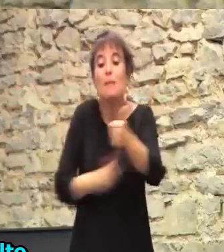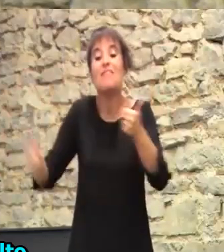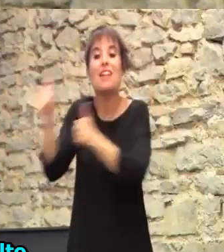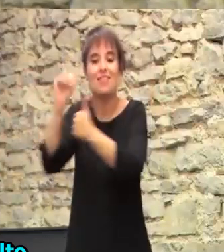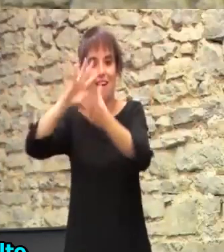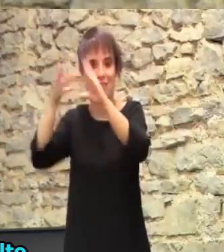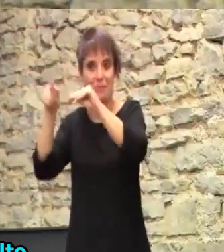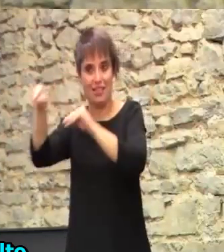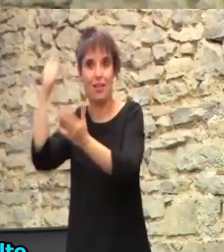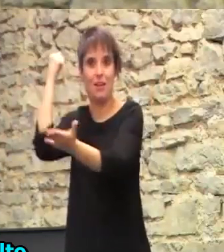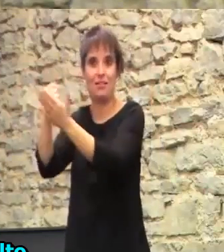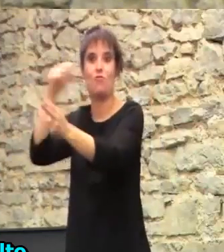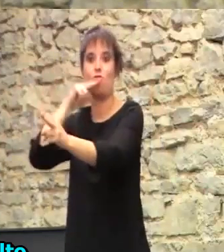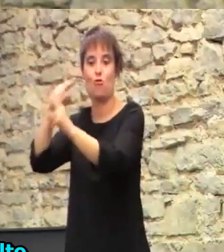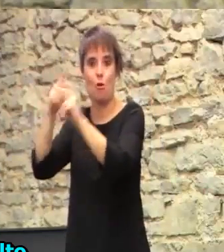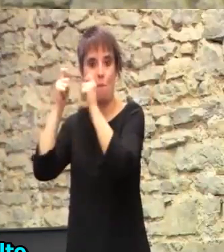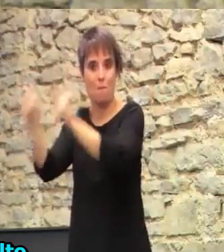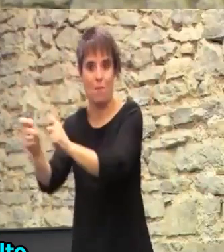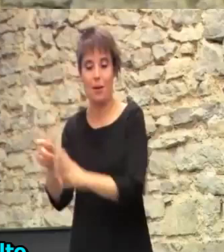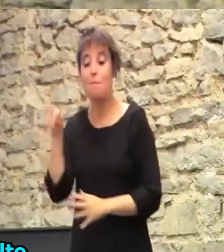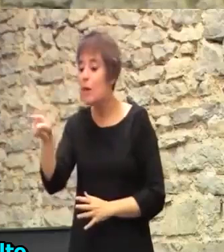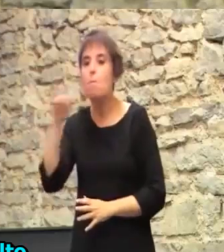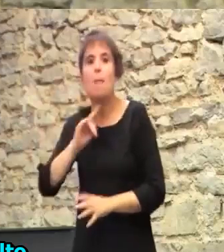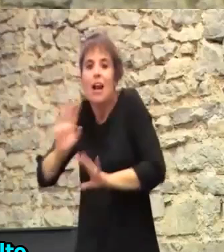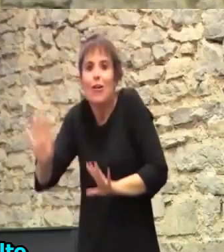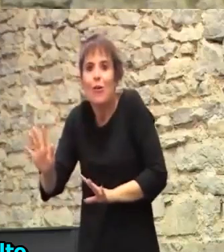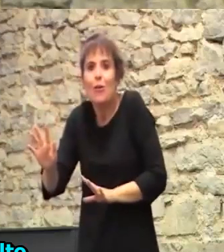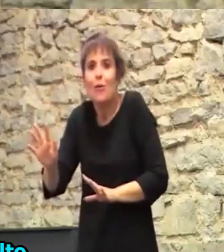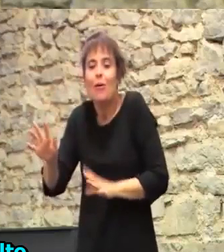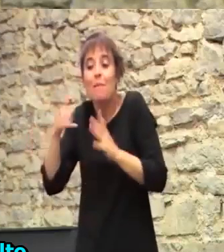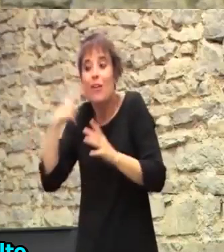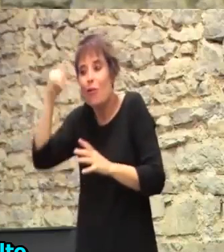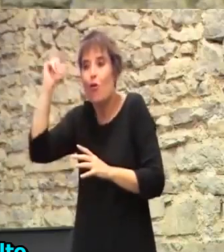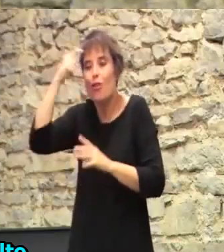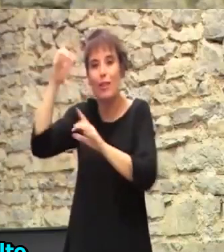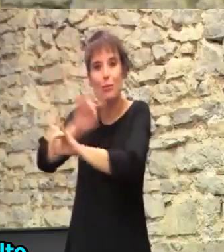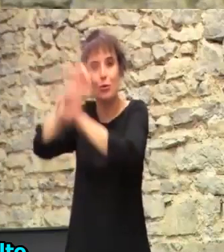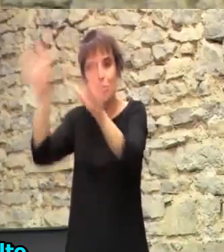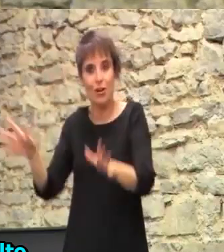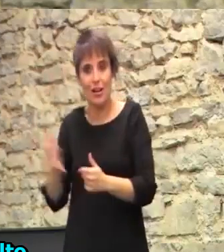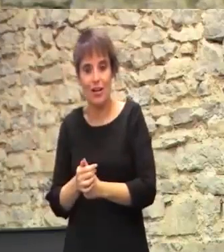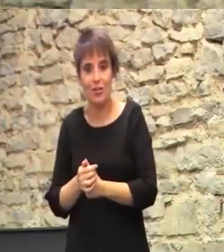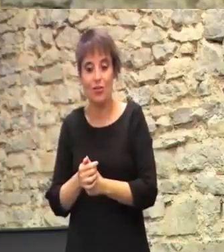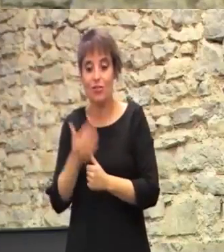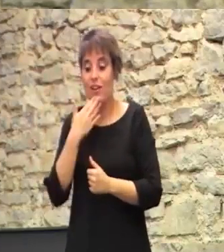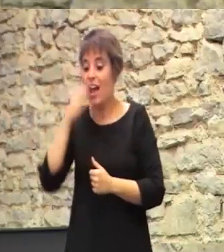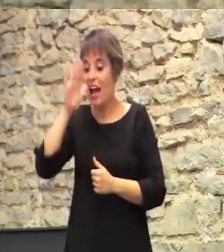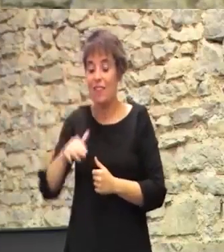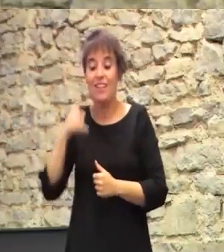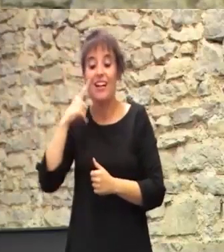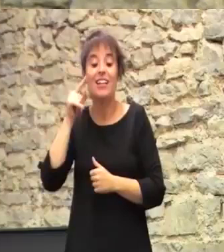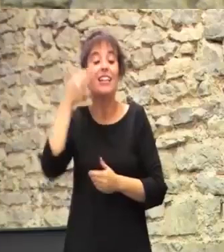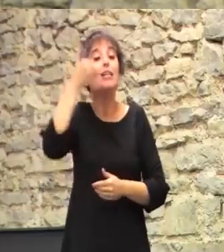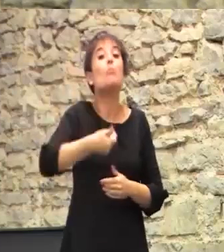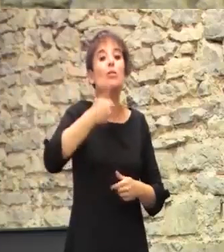mal pero seamos claras porque si no me deja pensando que esto ya está resuelto y lo importante es que